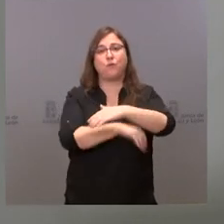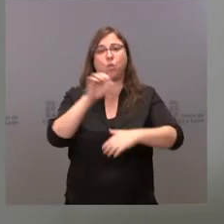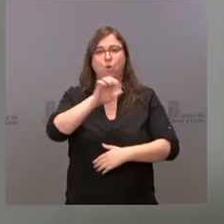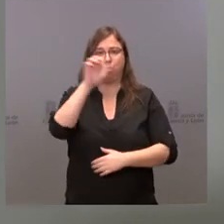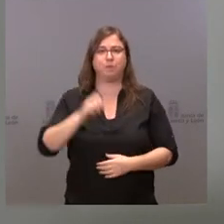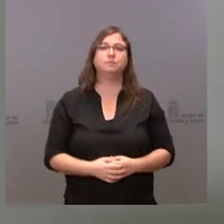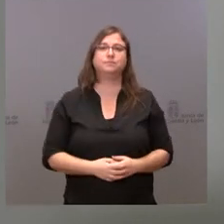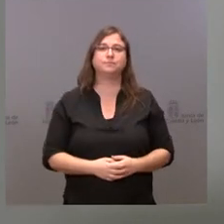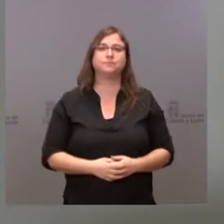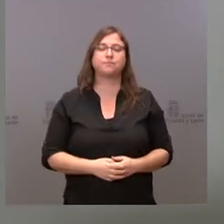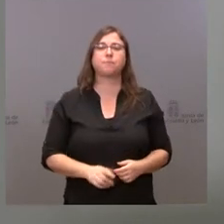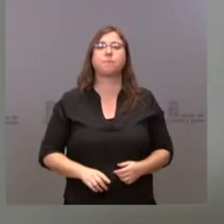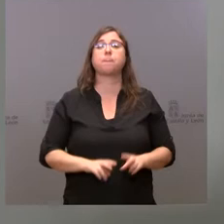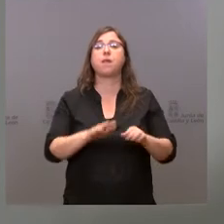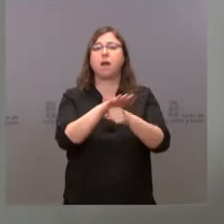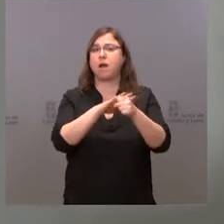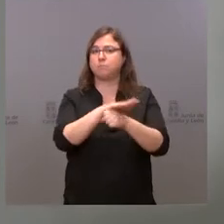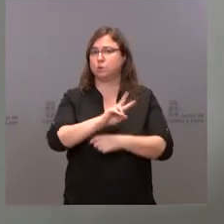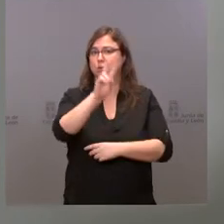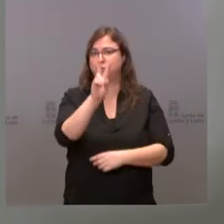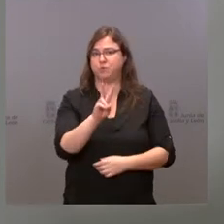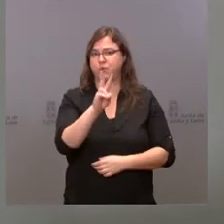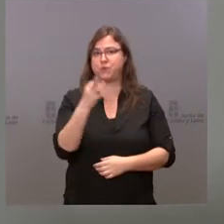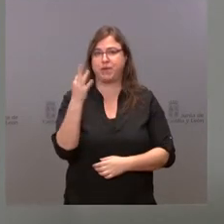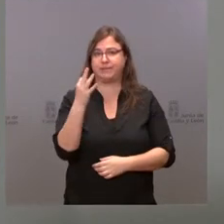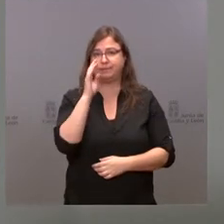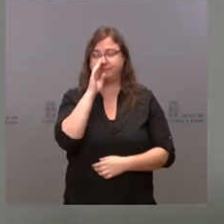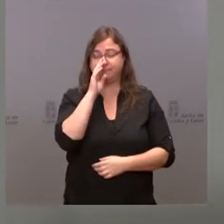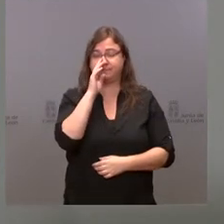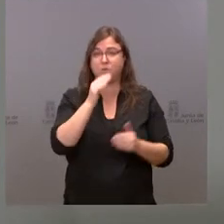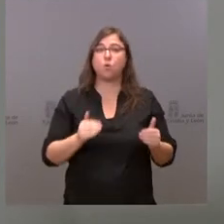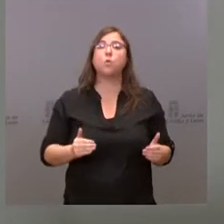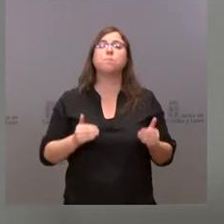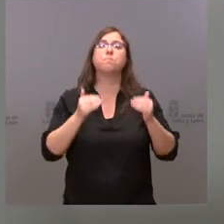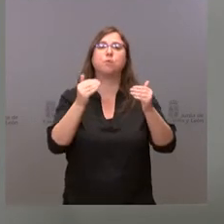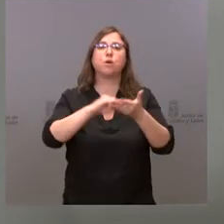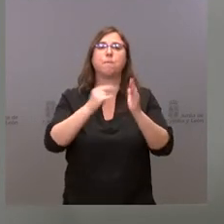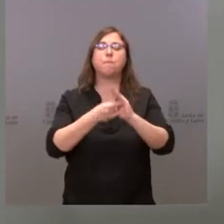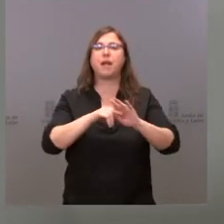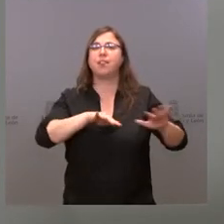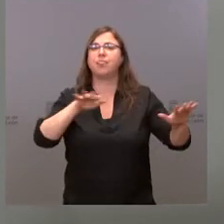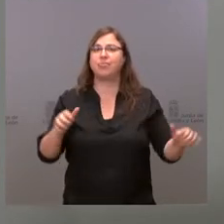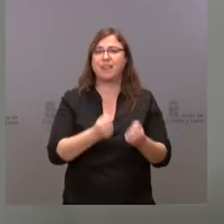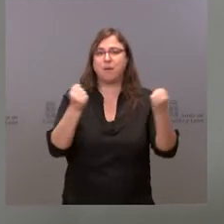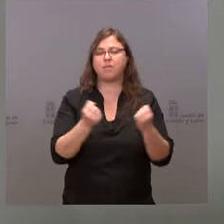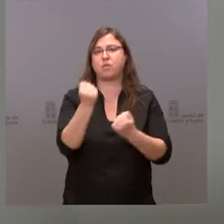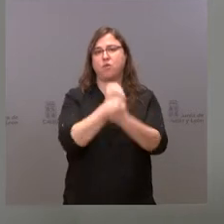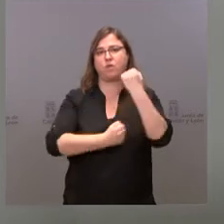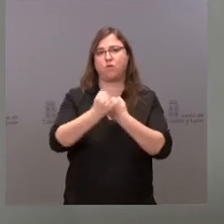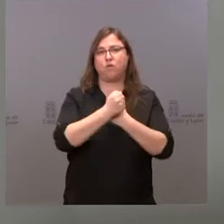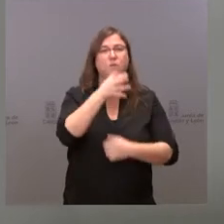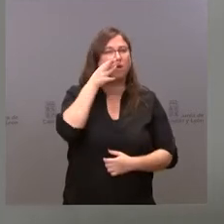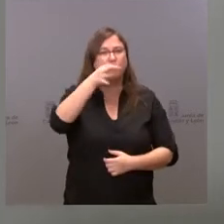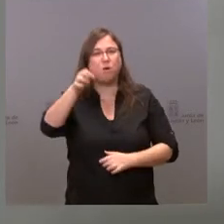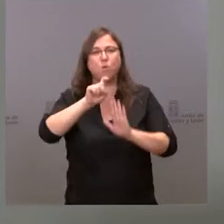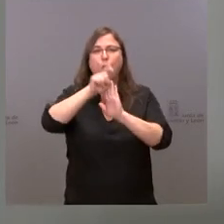un segundo ámbito es la prórroga del plan de dinamización económica de los municipios mineros de castilla